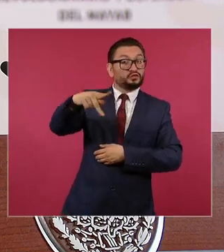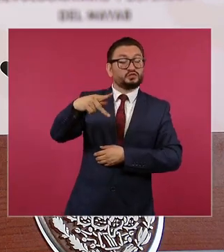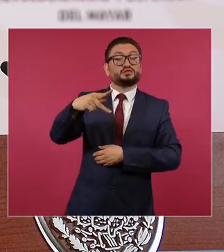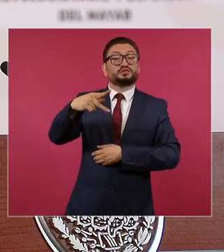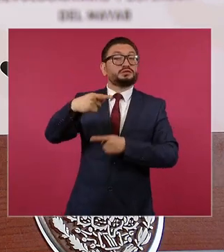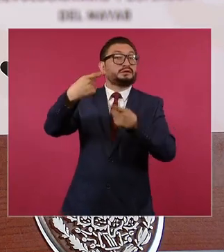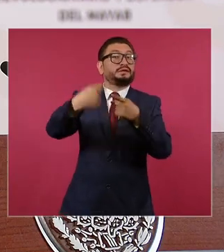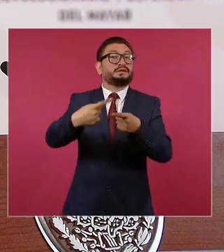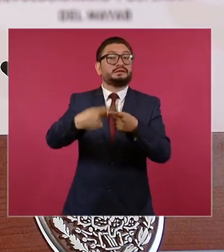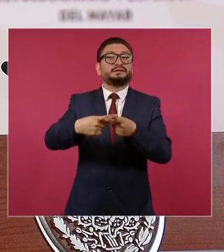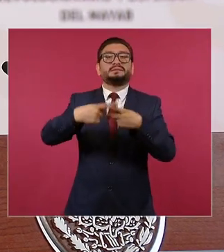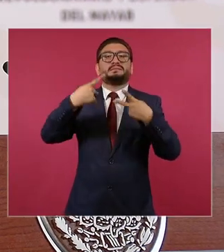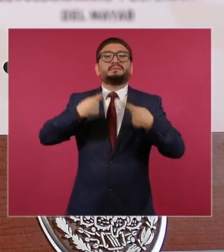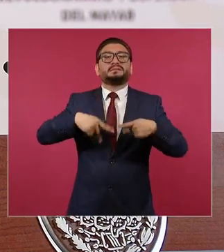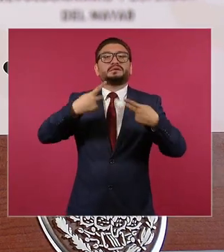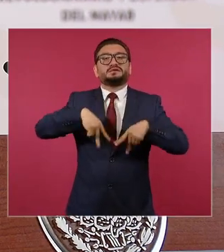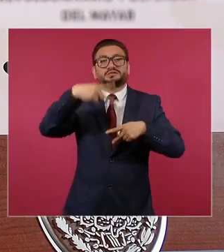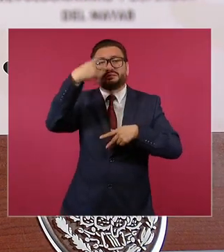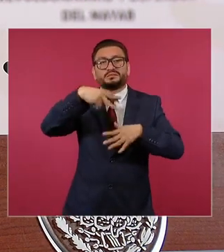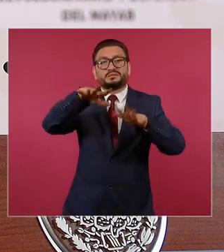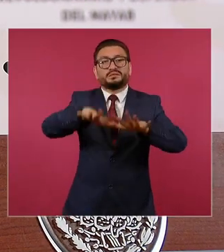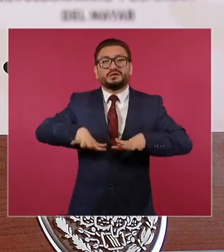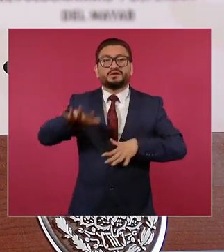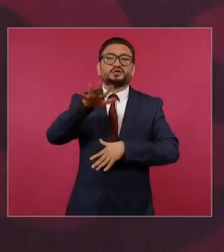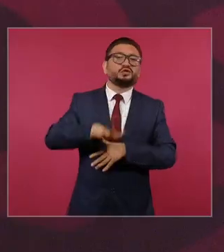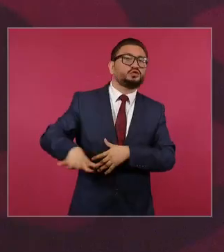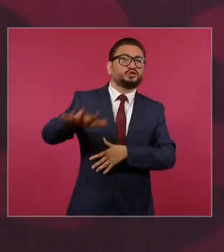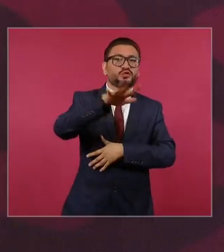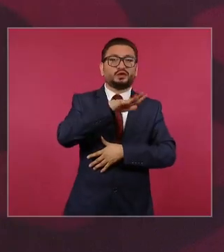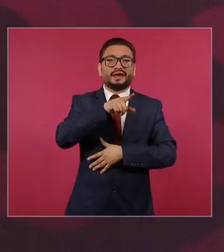manda, el pueblo decide,